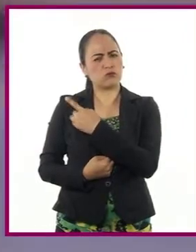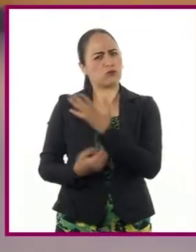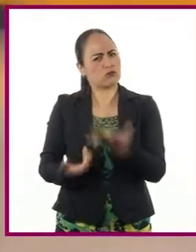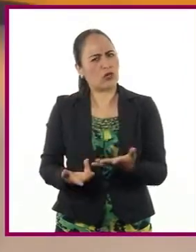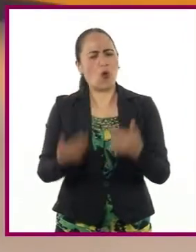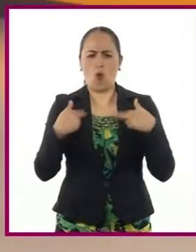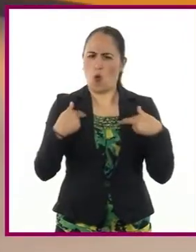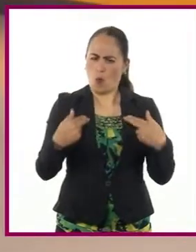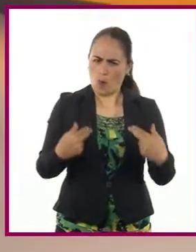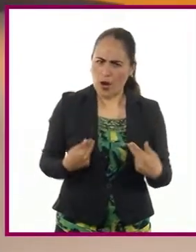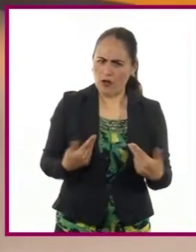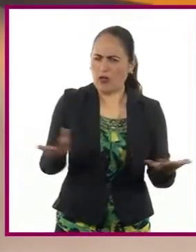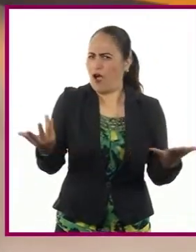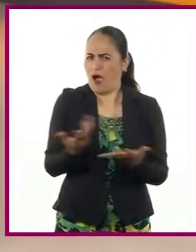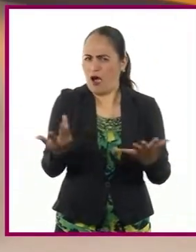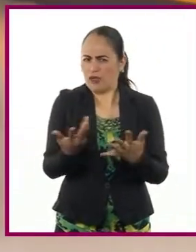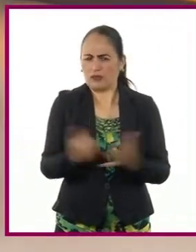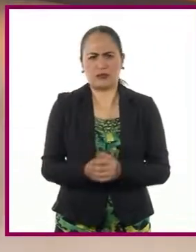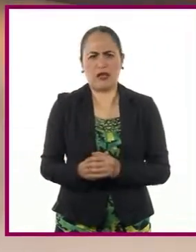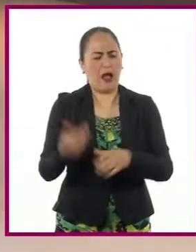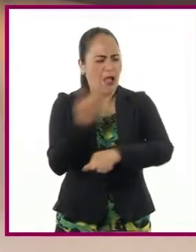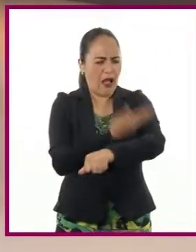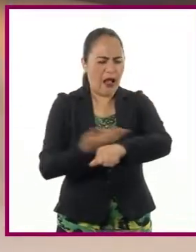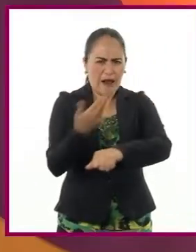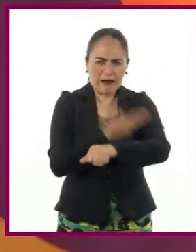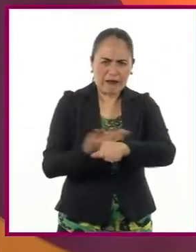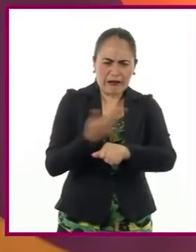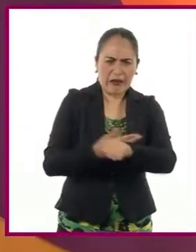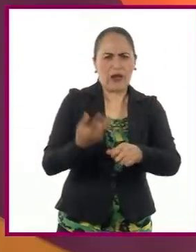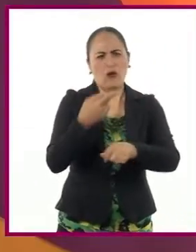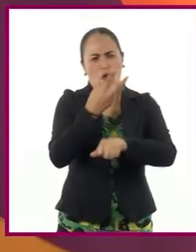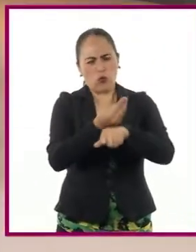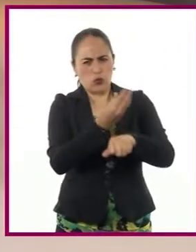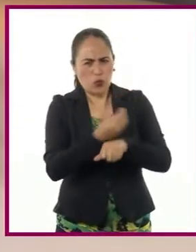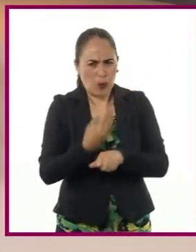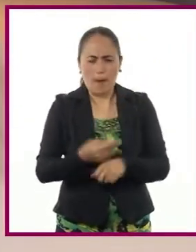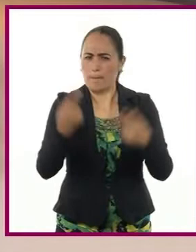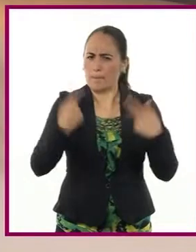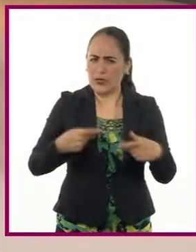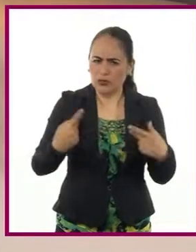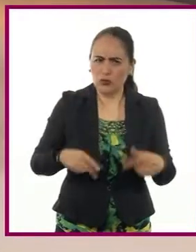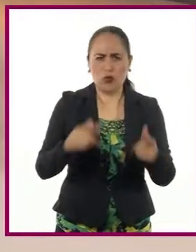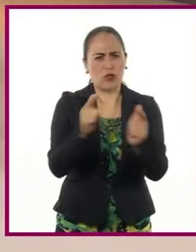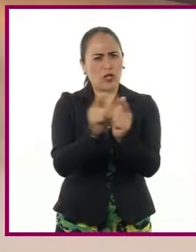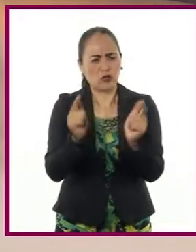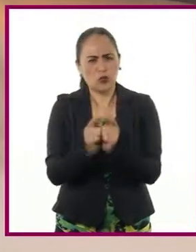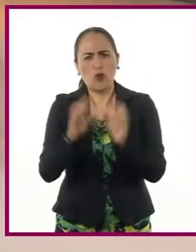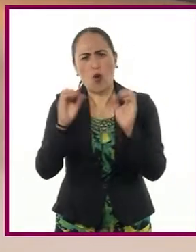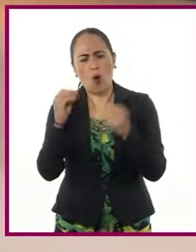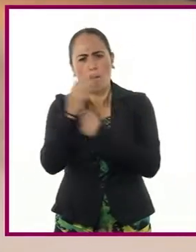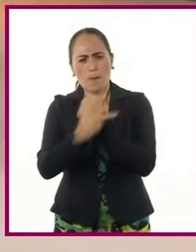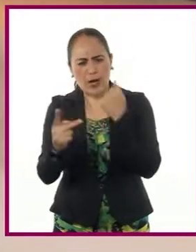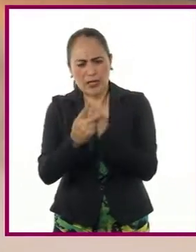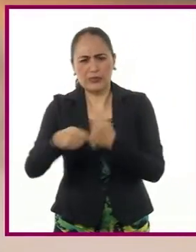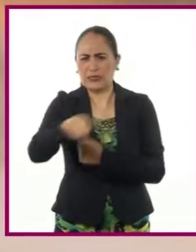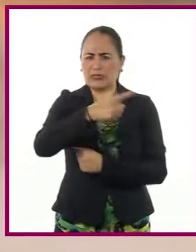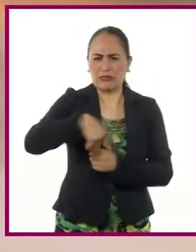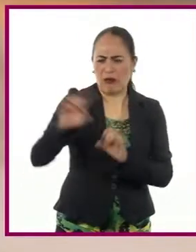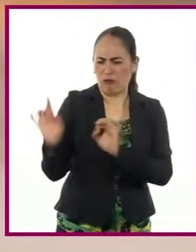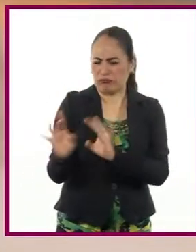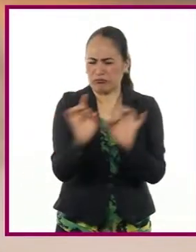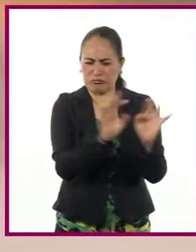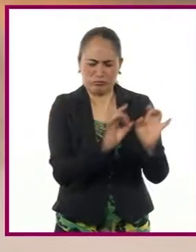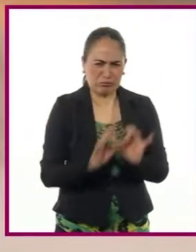como seres humanos a encontrar soluciones más justas que permitan a personas, grupos o naciones resolver los